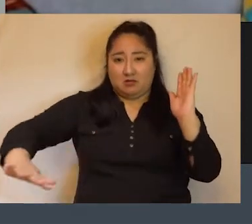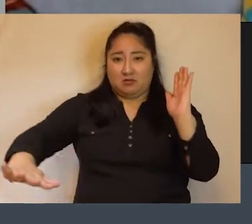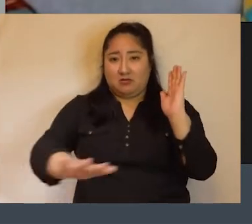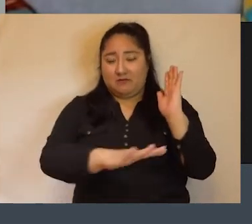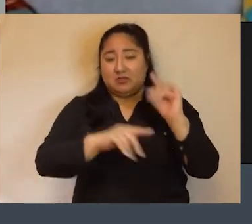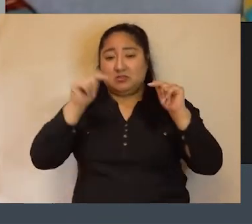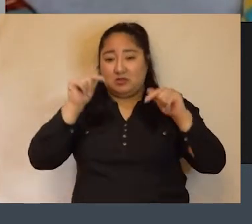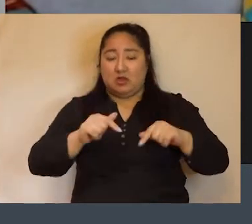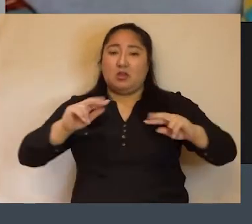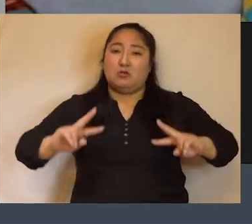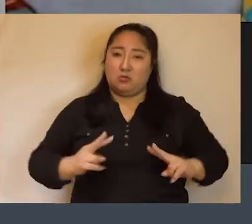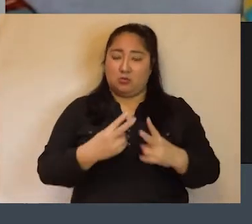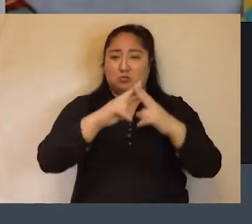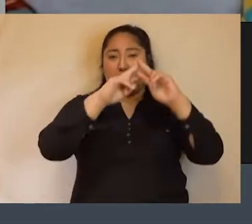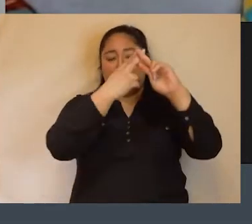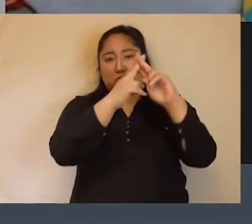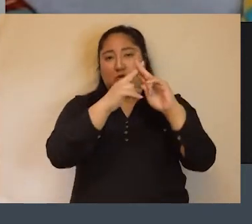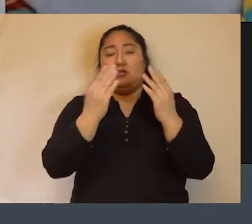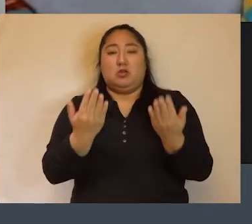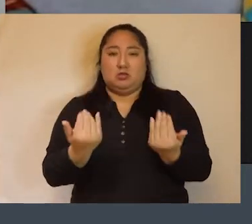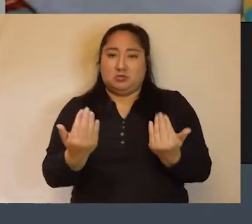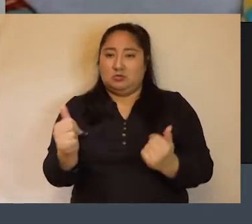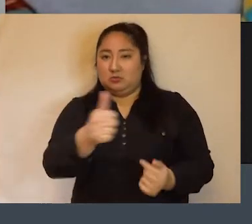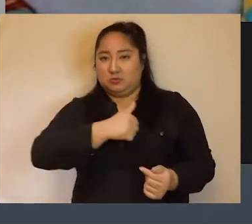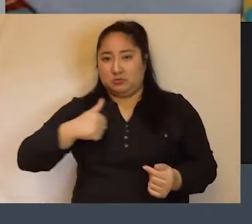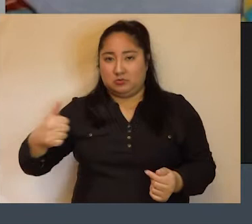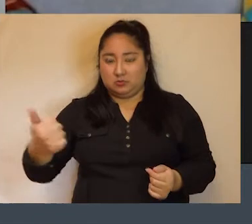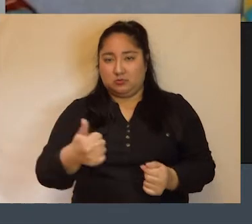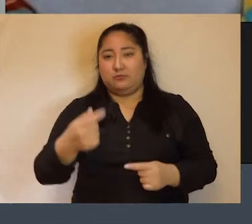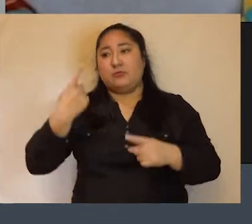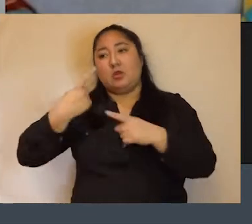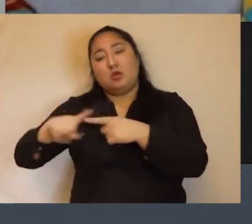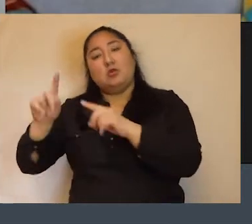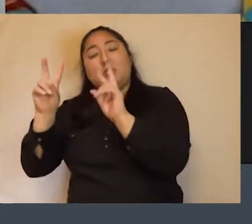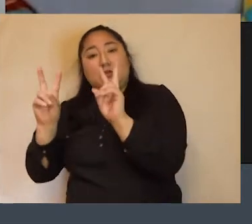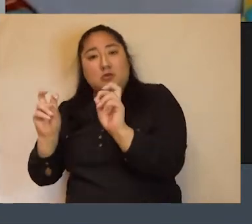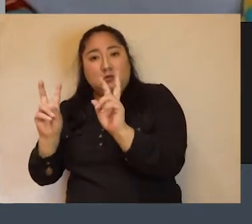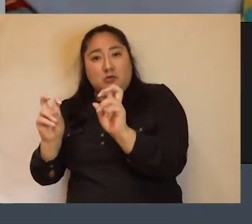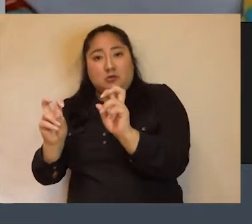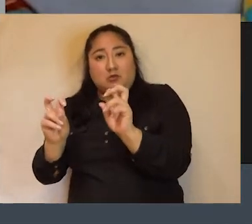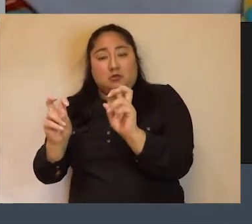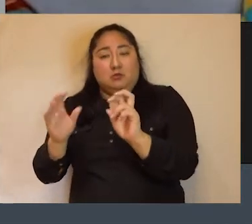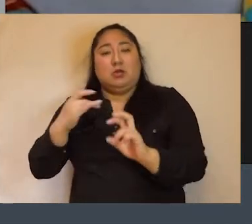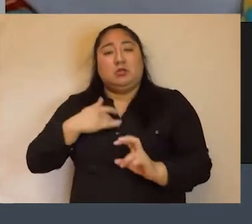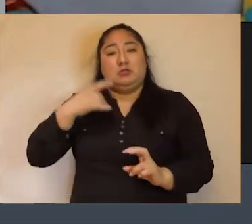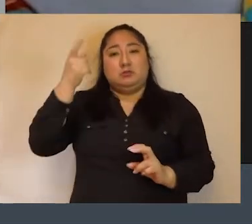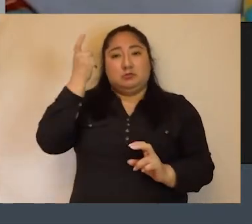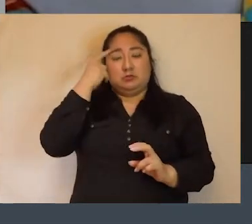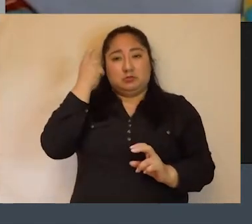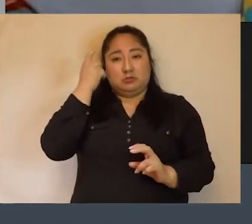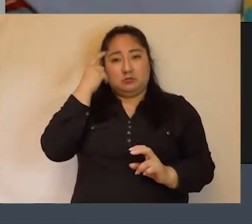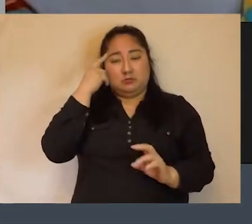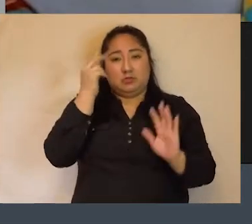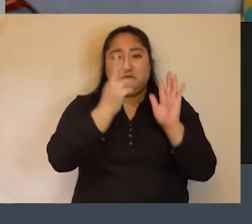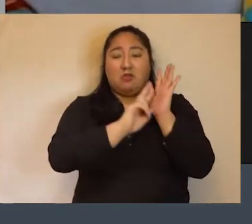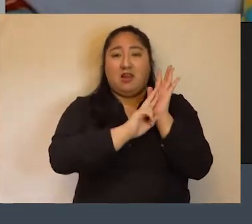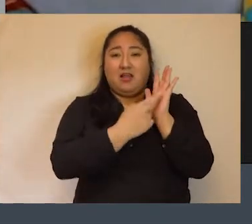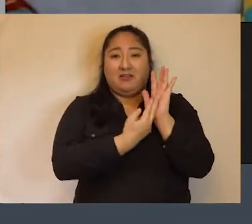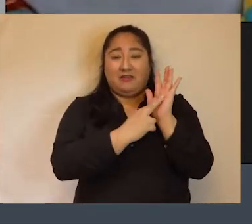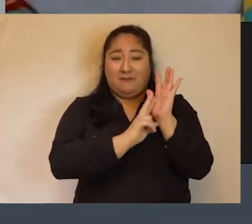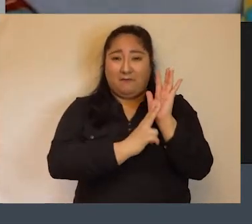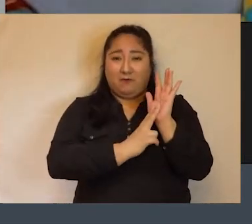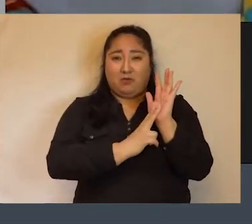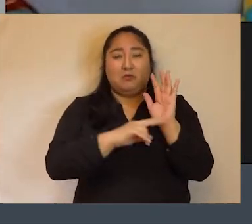y desde ahí se debería empezar a construir el pilar que tenemos que tener. Otro elemento que me parece que